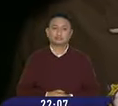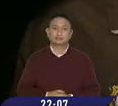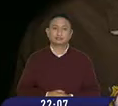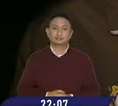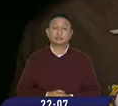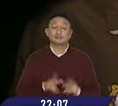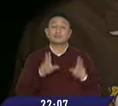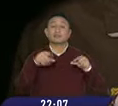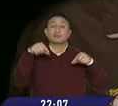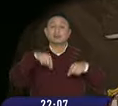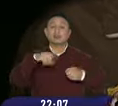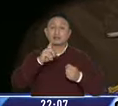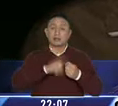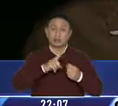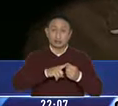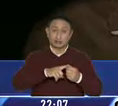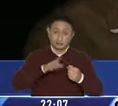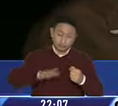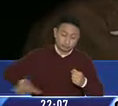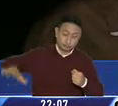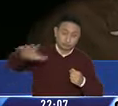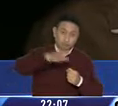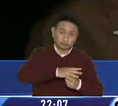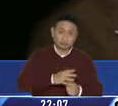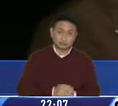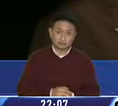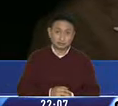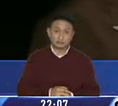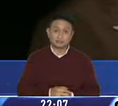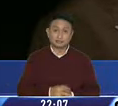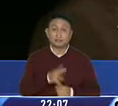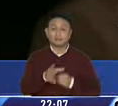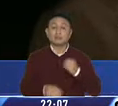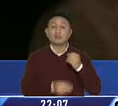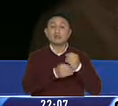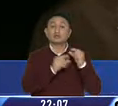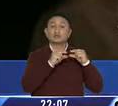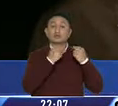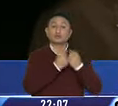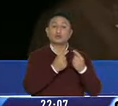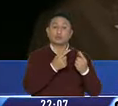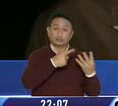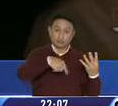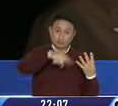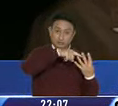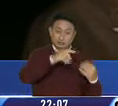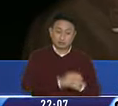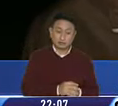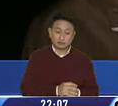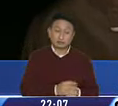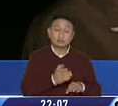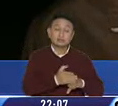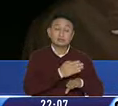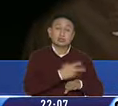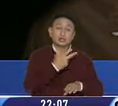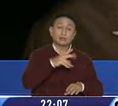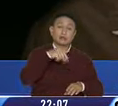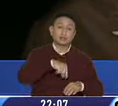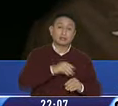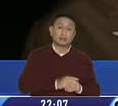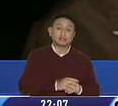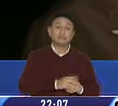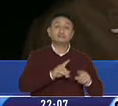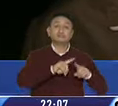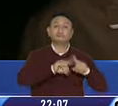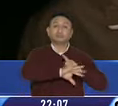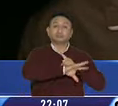del Distrito Metropolitano de Quito. Adicional a eso, esta banda tuvo indicios de que también había participado en